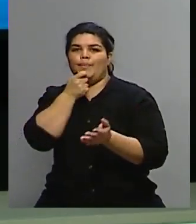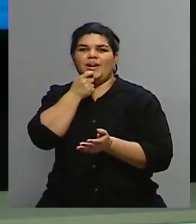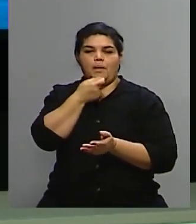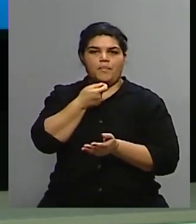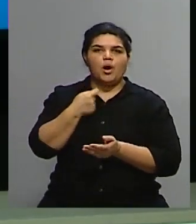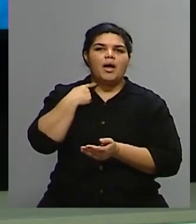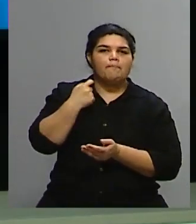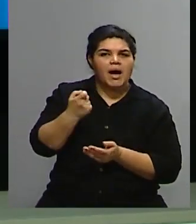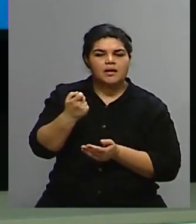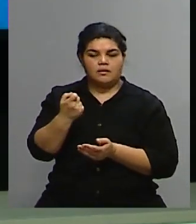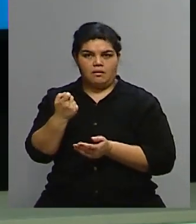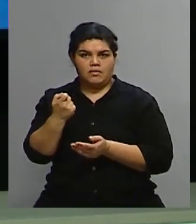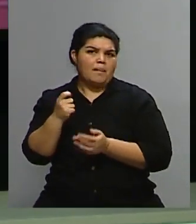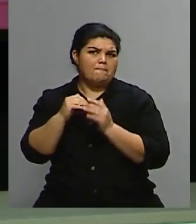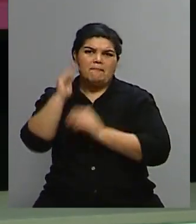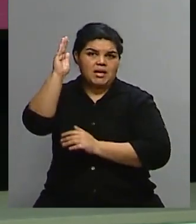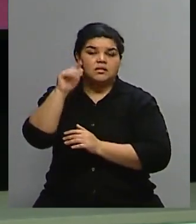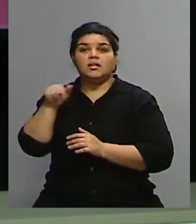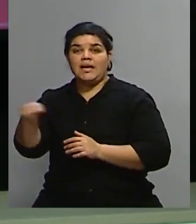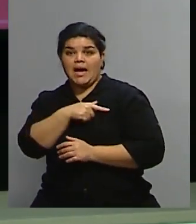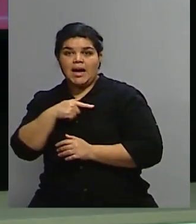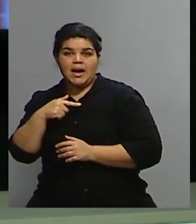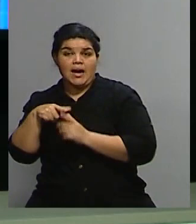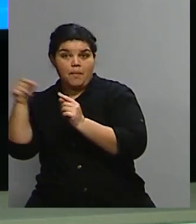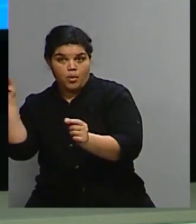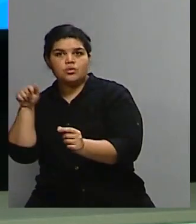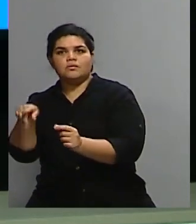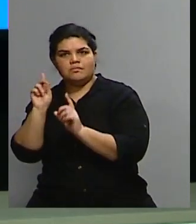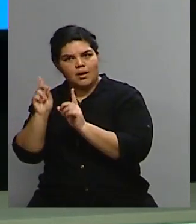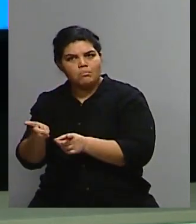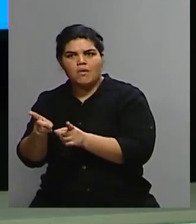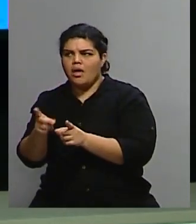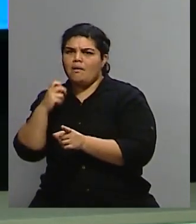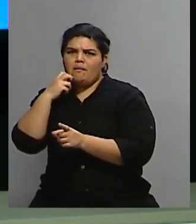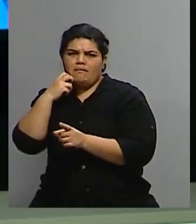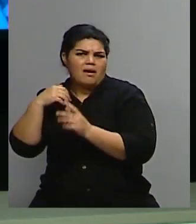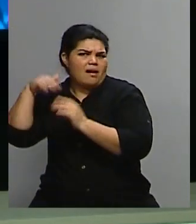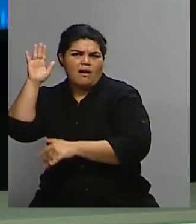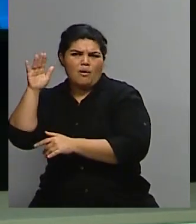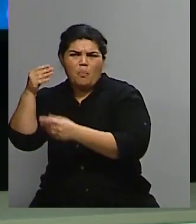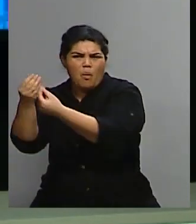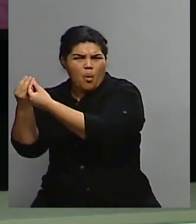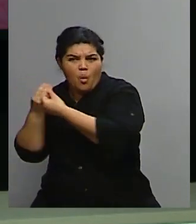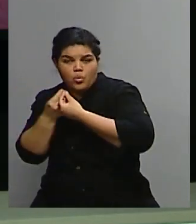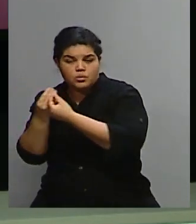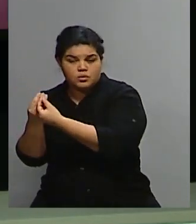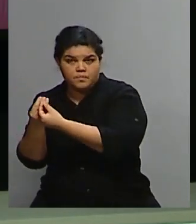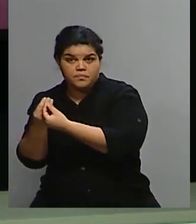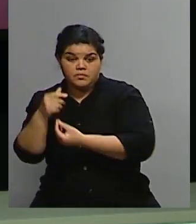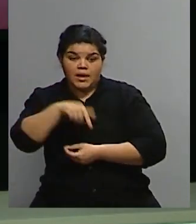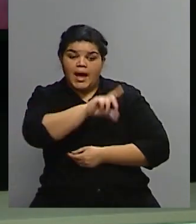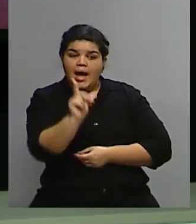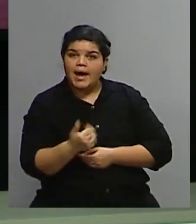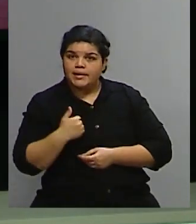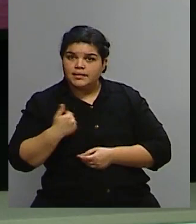es el país del mundo que tiene más personas mayores. Sin embargo, Argentina en la década del 70 ya entró en una etapa de envejecimiento, ¿sí?